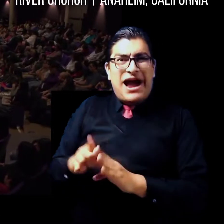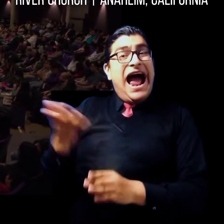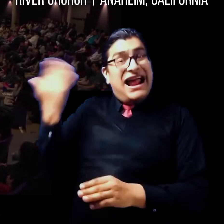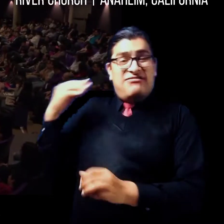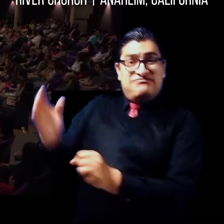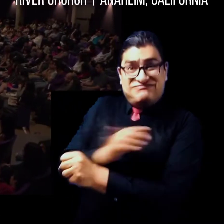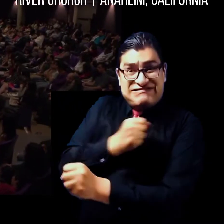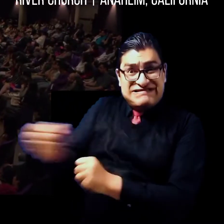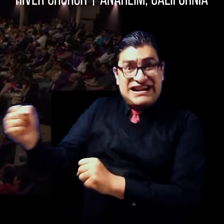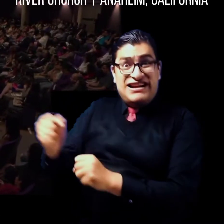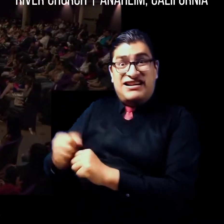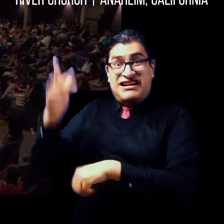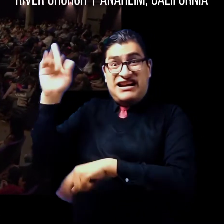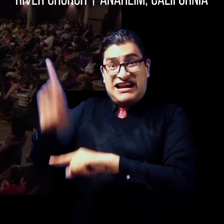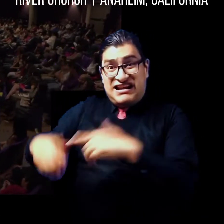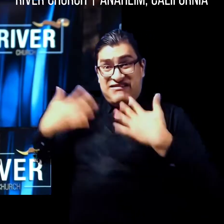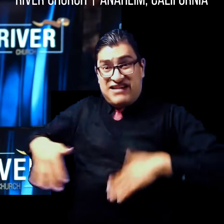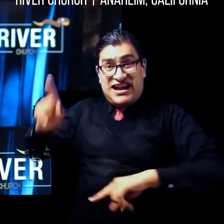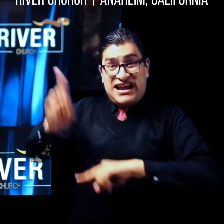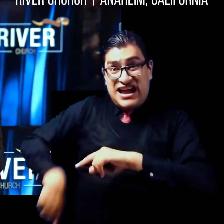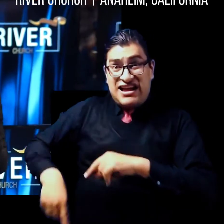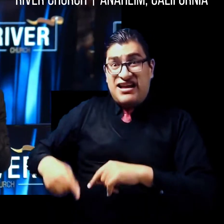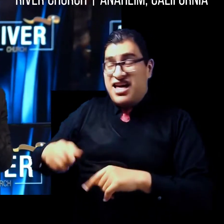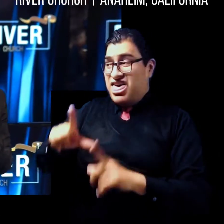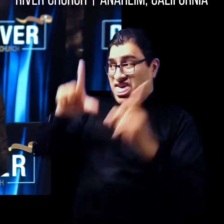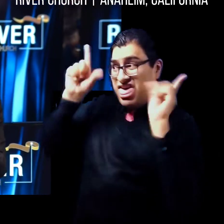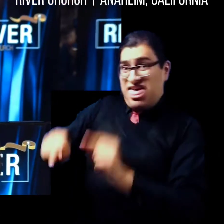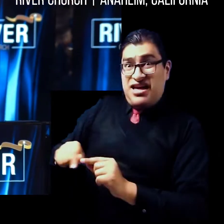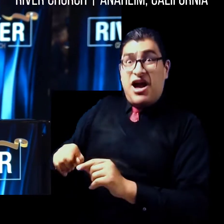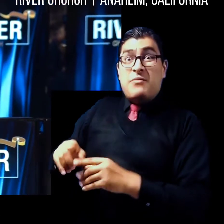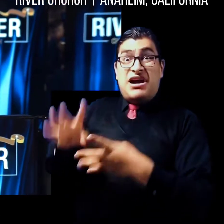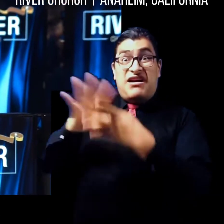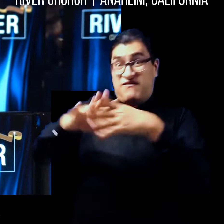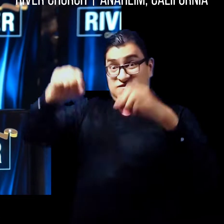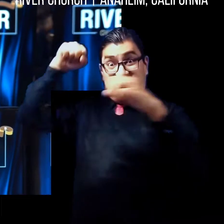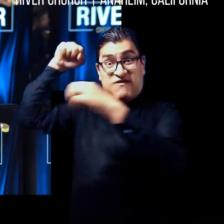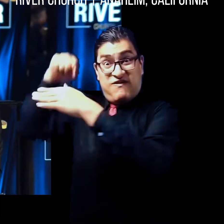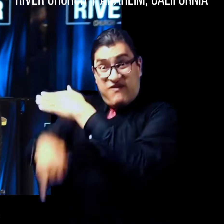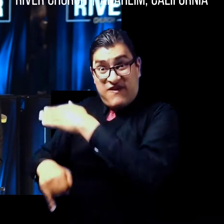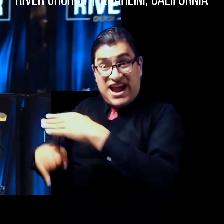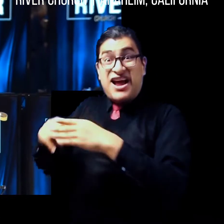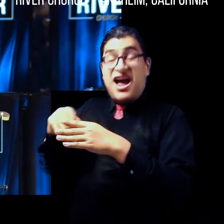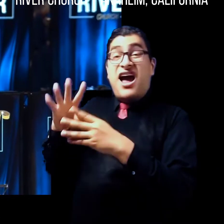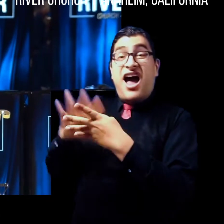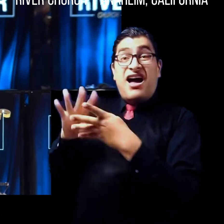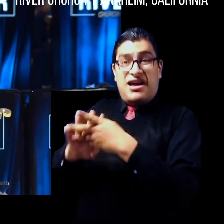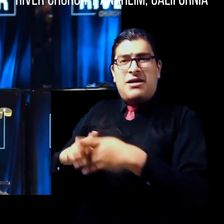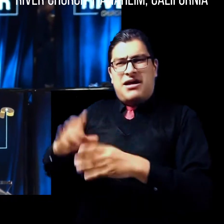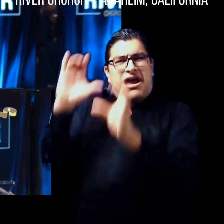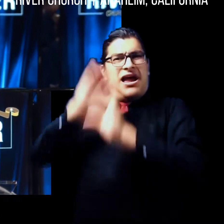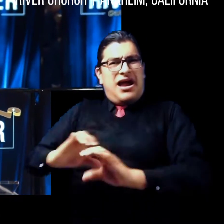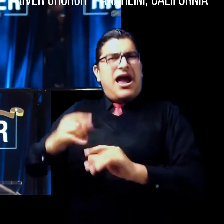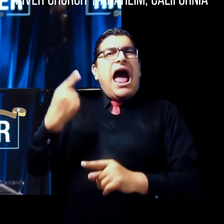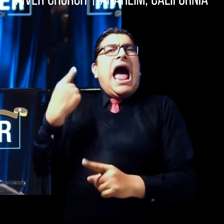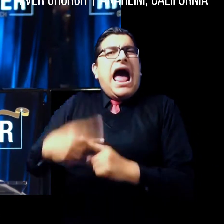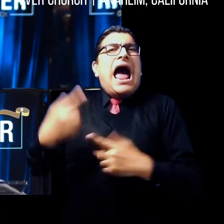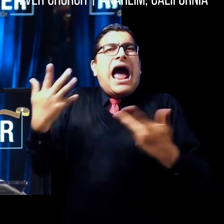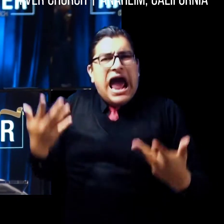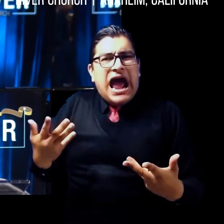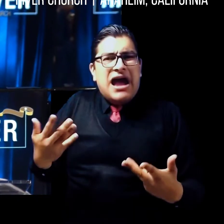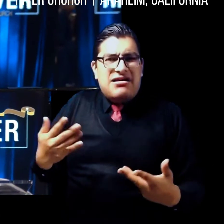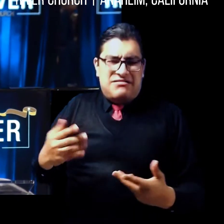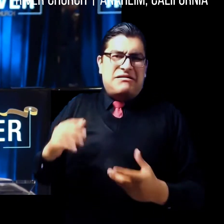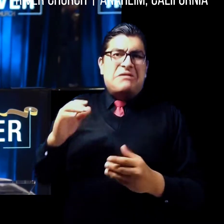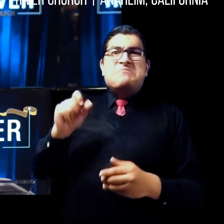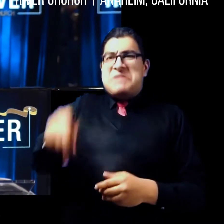golpearon, los desnudaron, los humillaron. Están en el fondo de la celda y cantan. ¿A qué le cantan si están peor que antes? Y eso